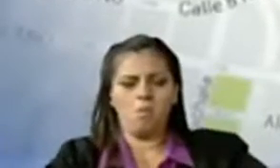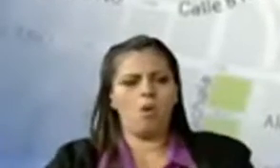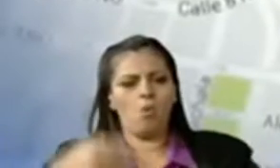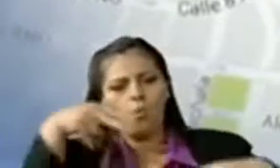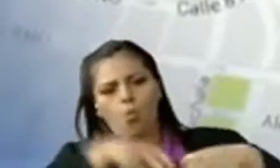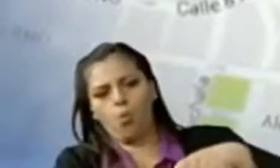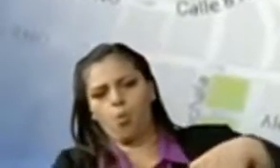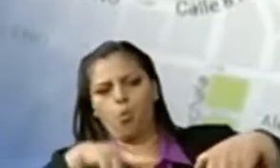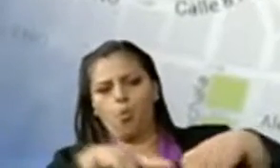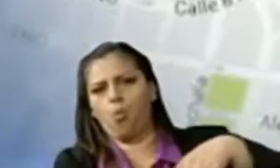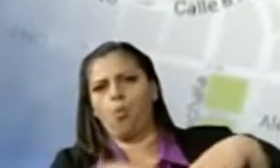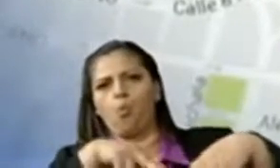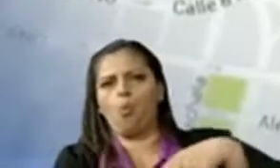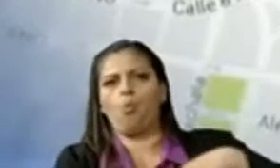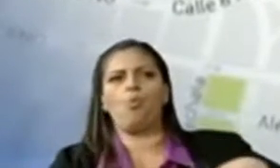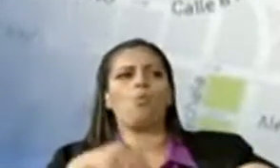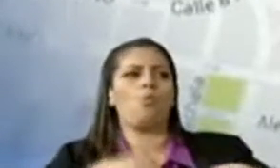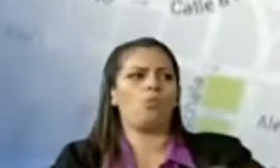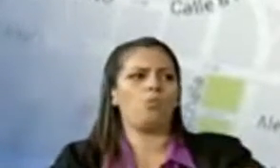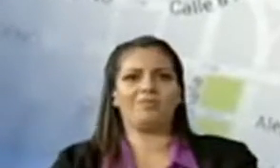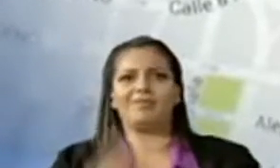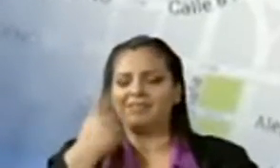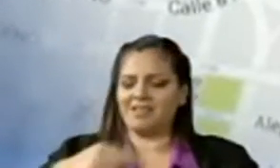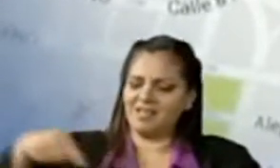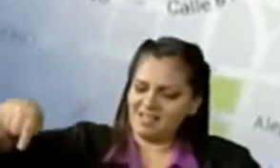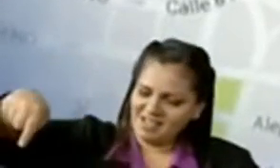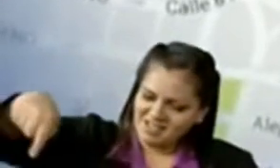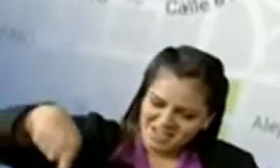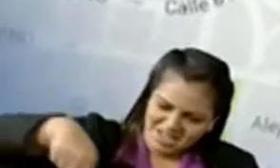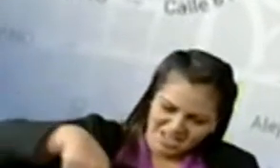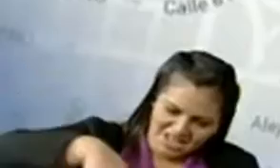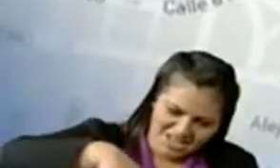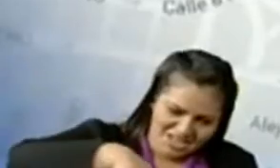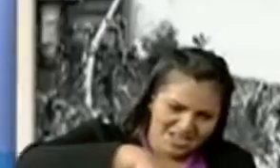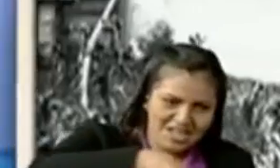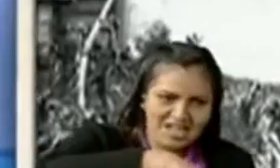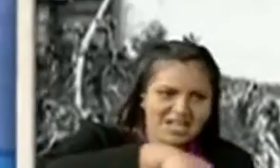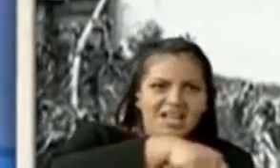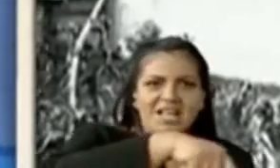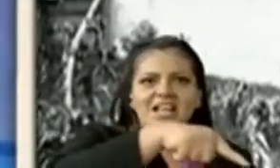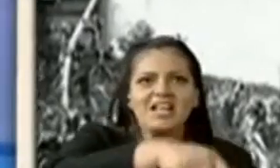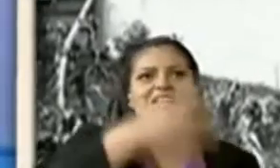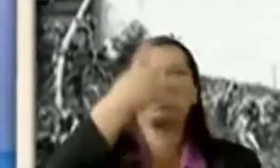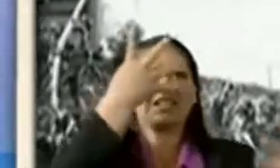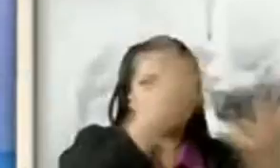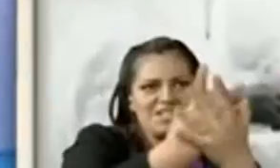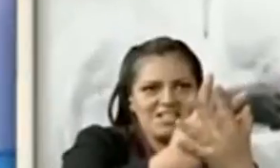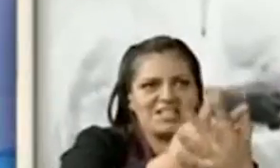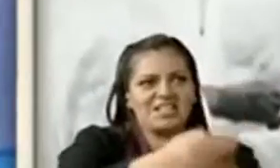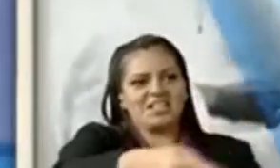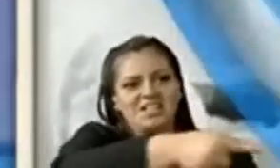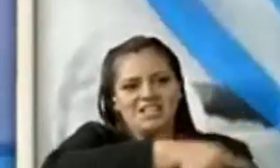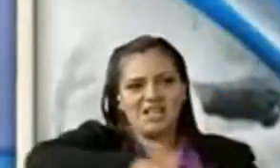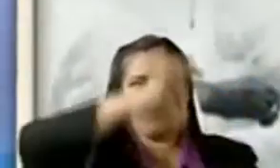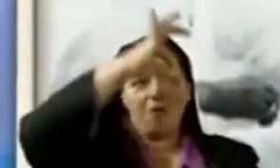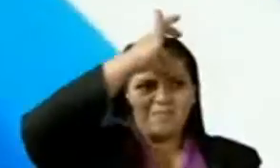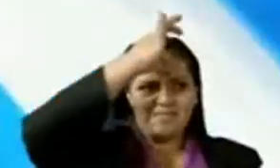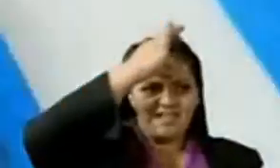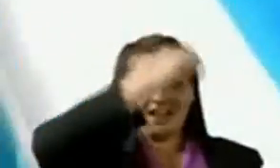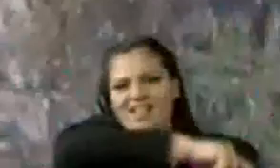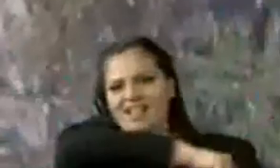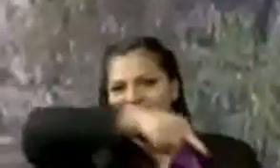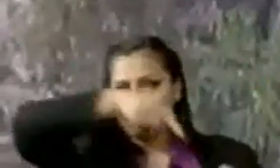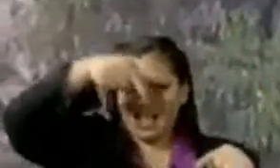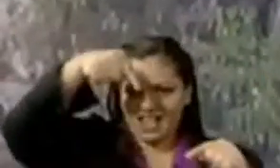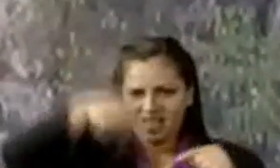tiene morgue, tiene paredón, cárcel, tiene hospital, tiene leprocomio, tiene manicomio, o sea,